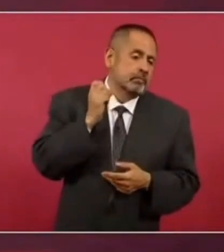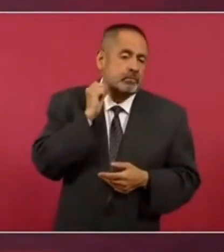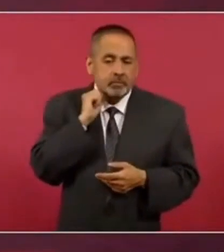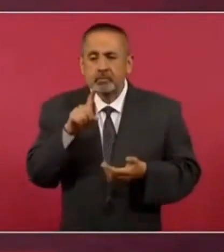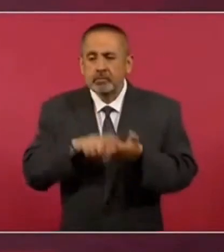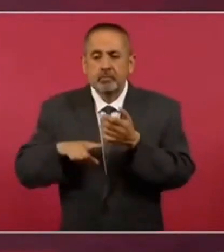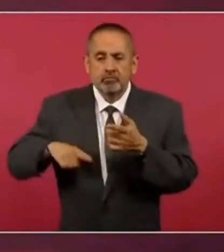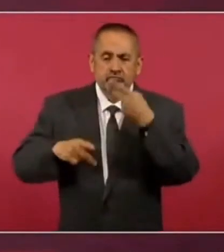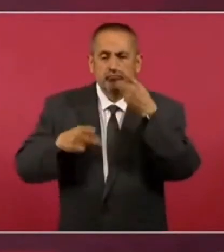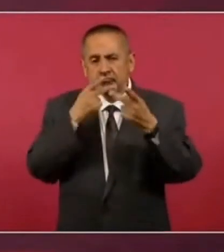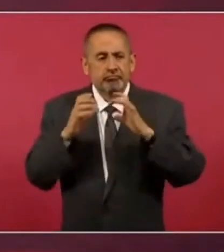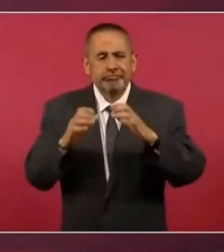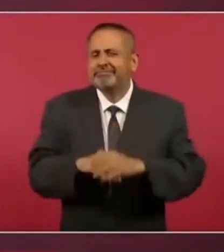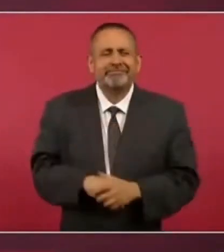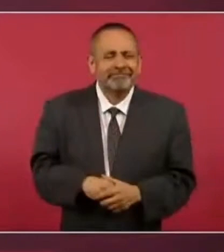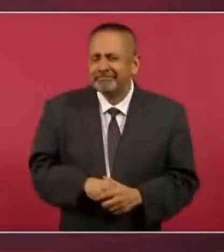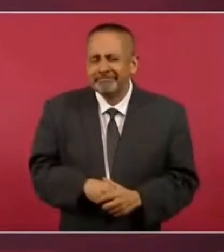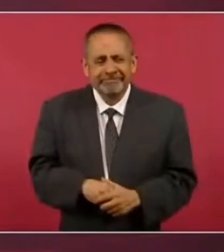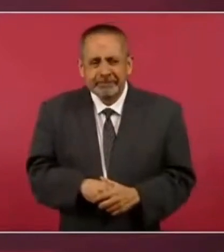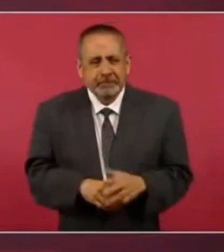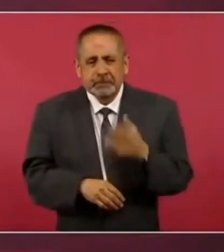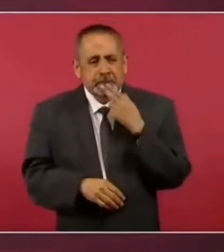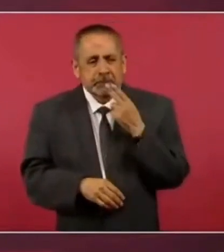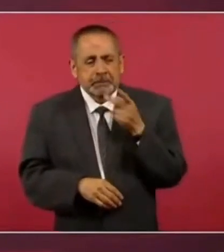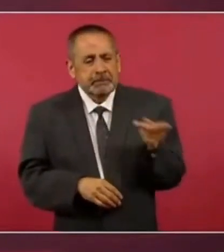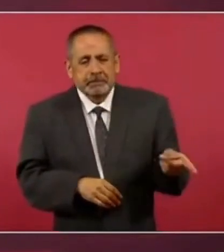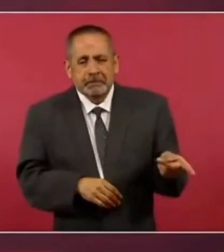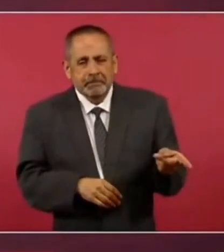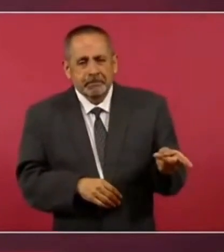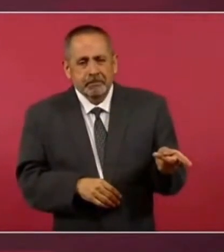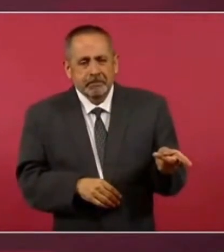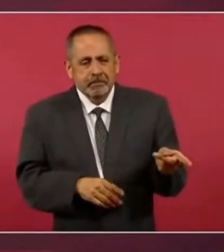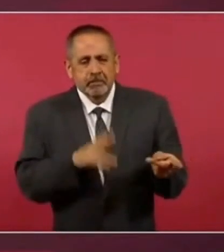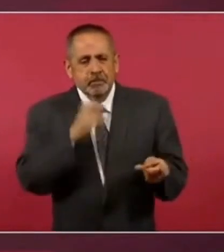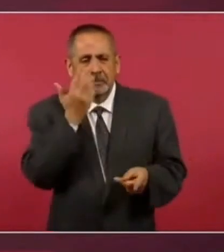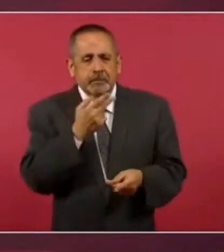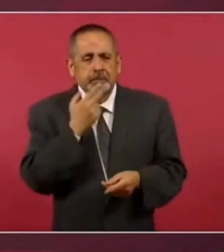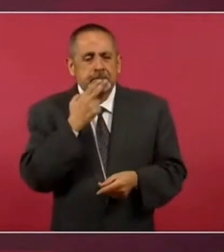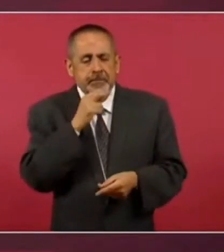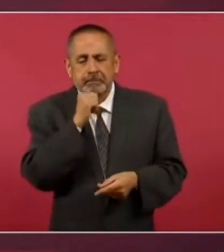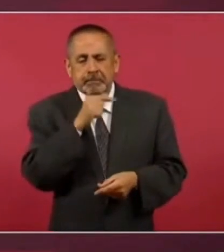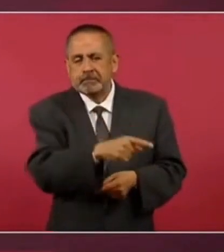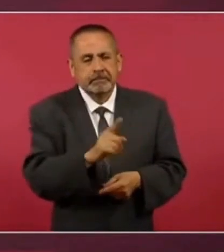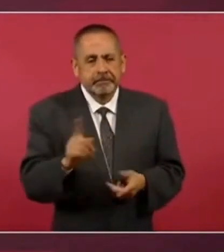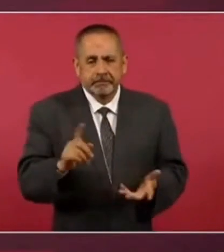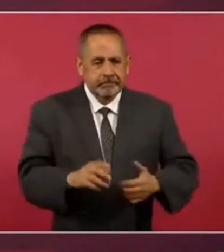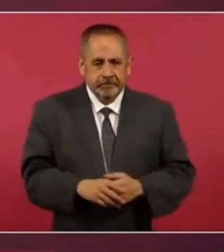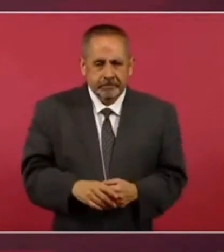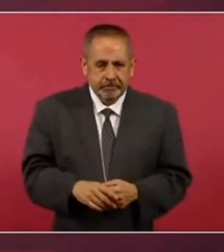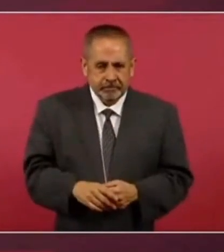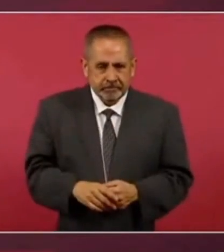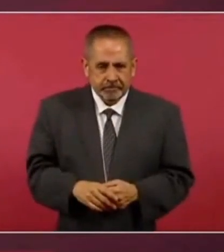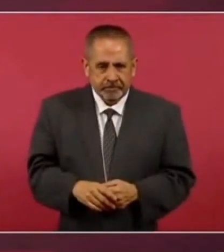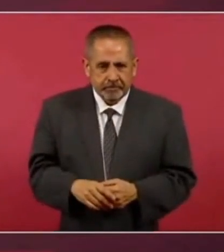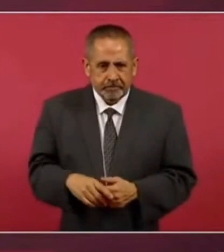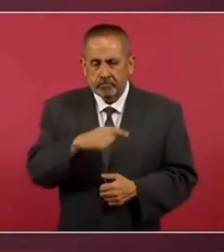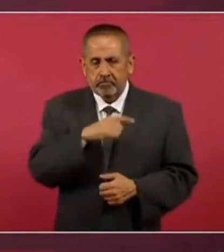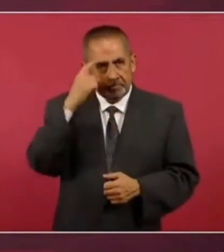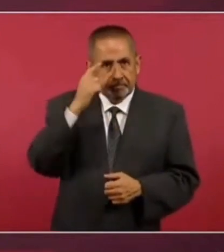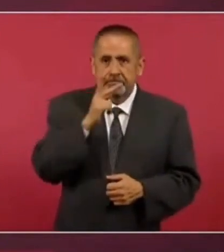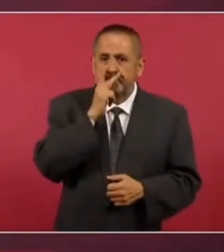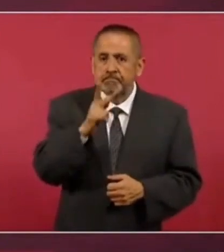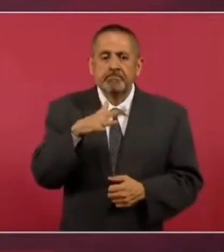gobierno no se usaba no se aplicaba no se utilizaba la palabra